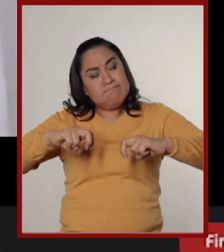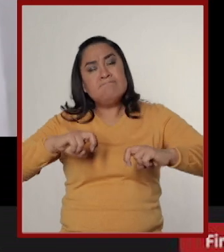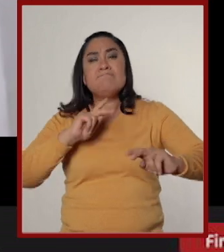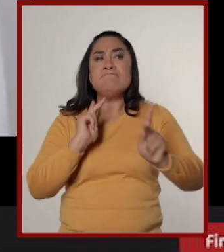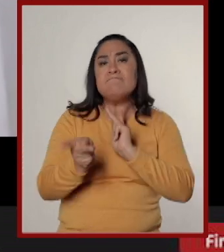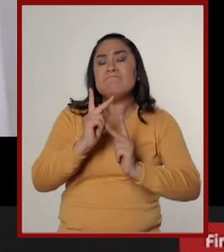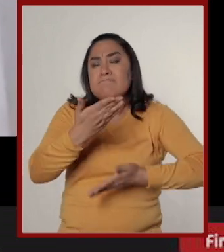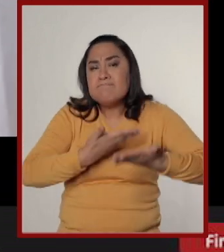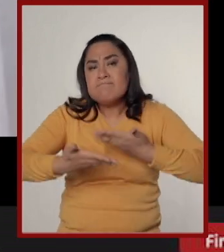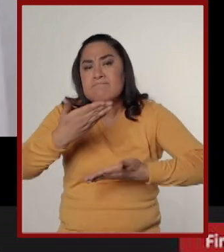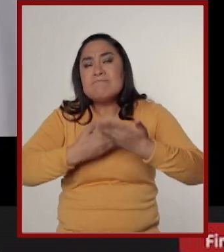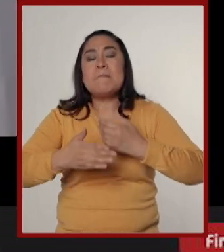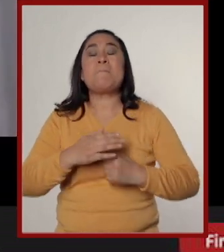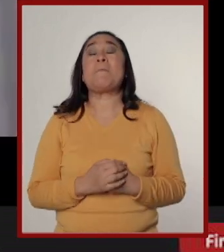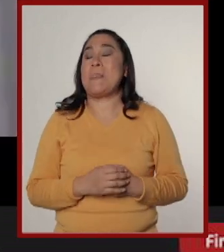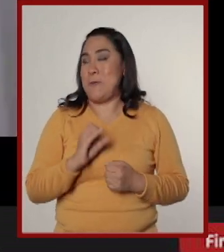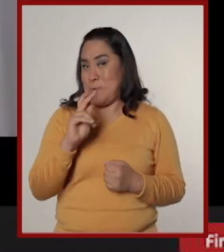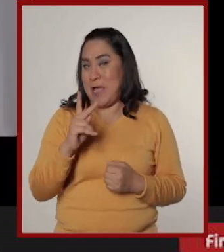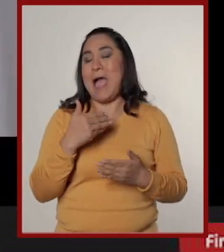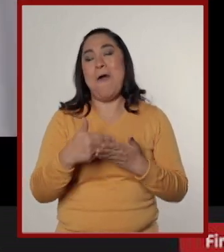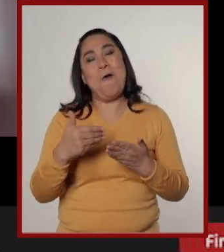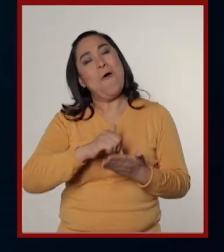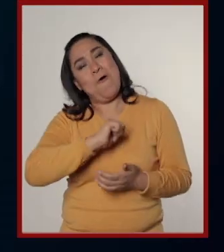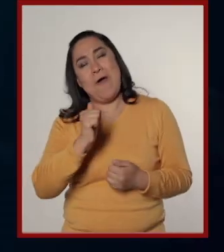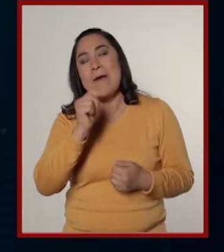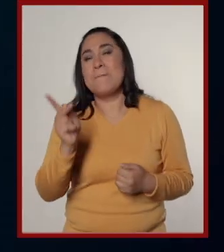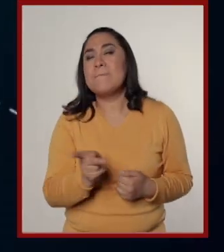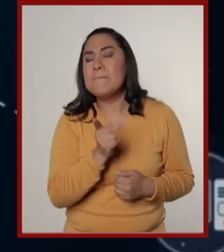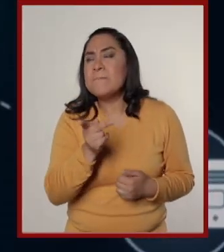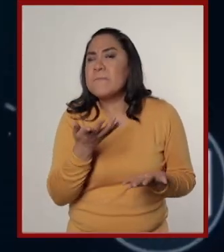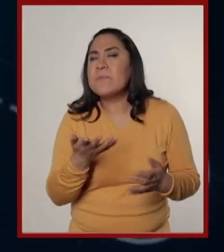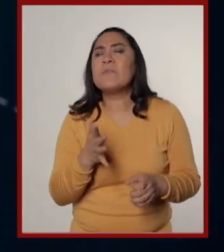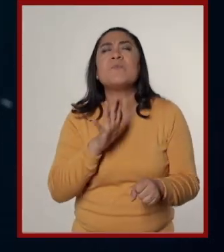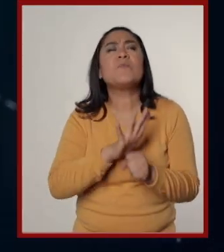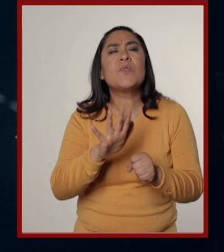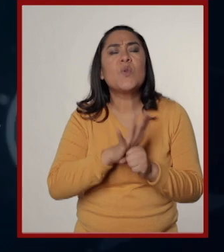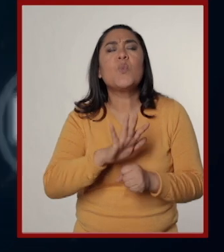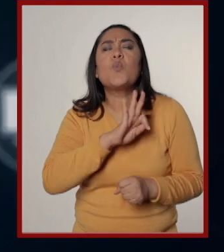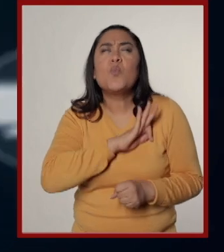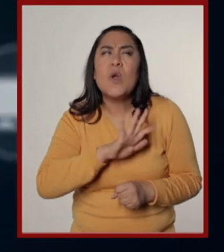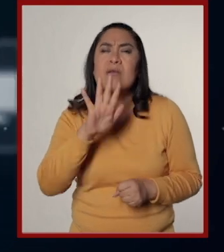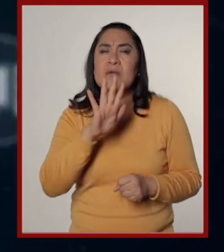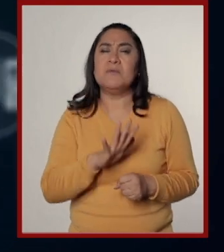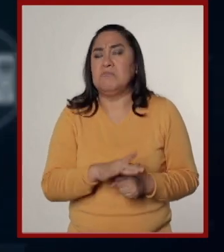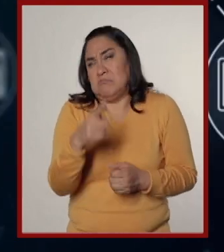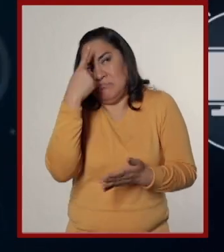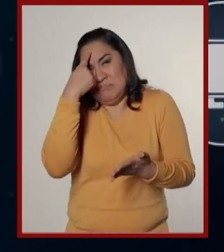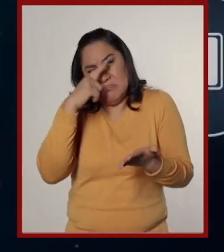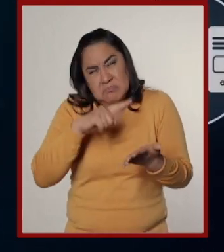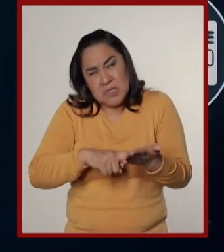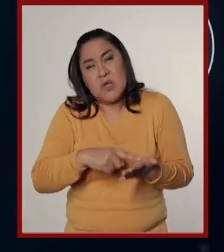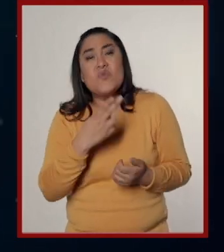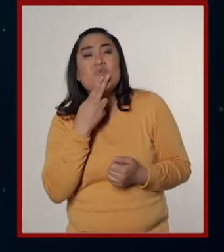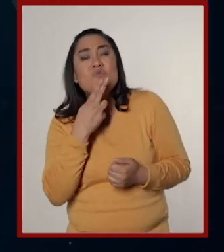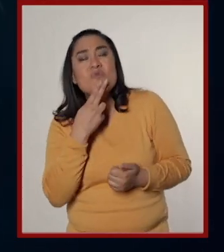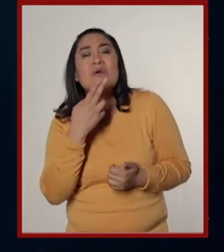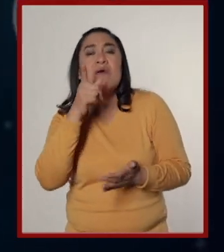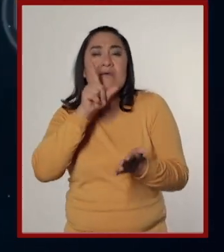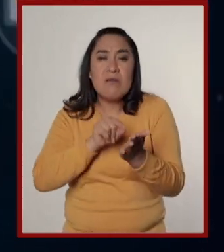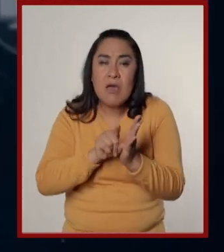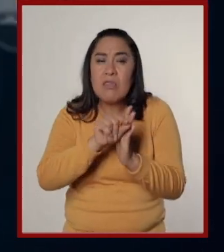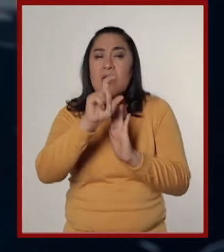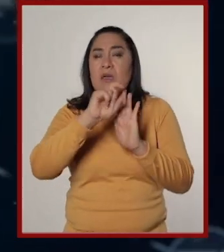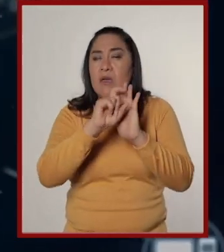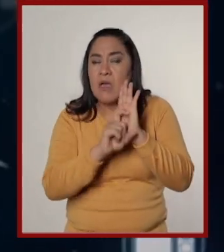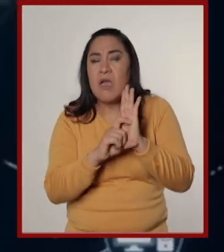obviamente para mí es fabuloso pensar en las posibilidades que tenemos de enlace y de comunicación con los demás, ¿no?